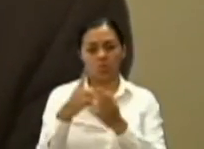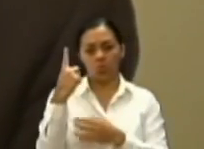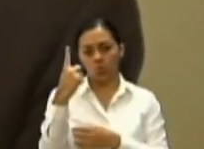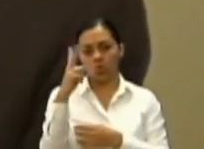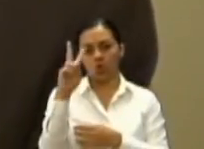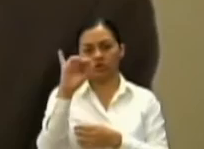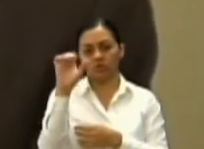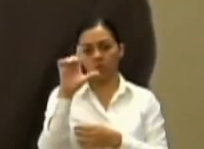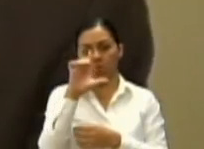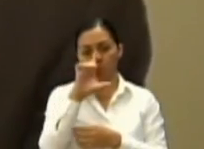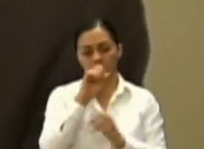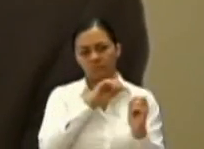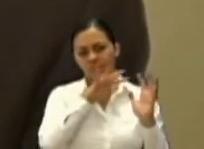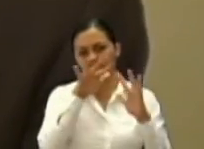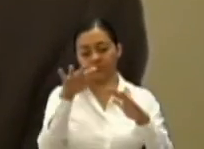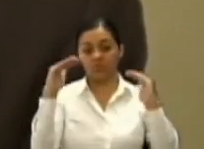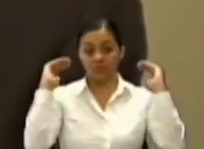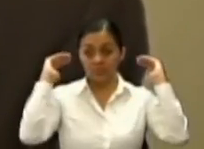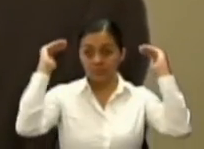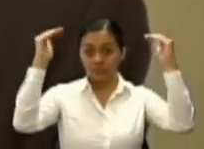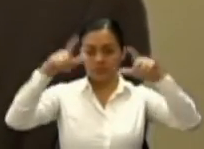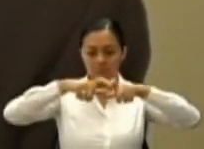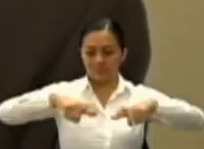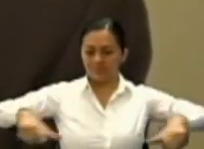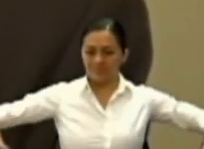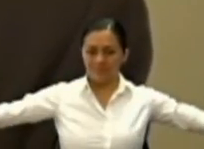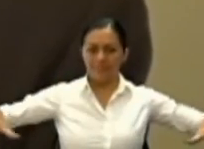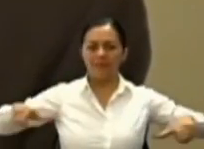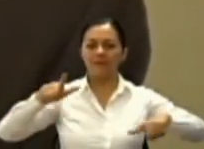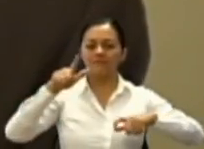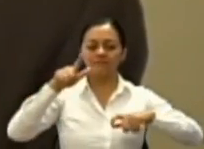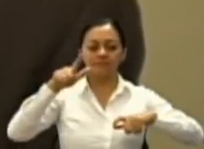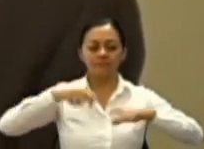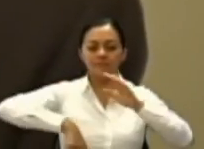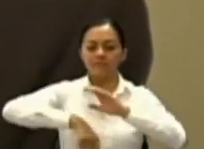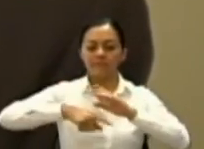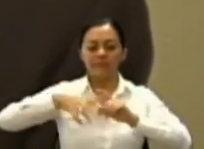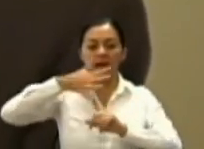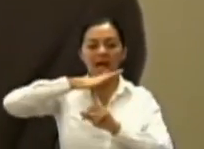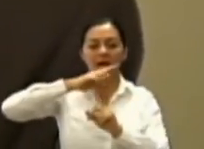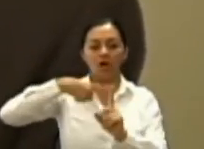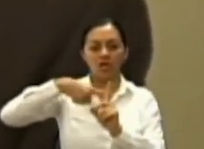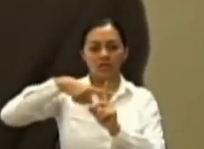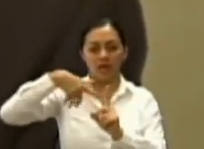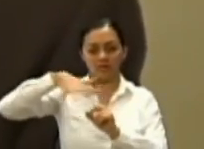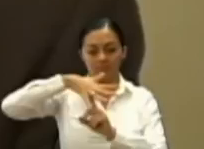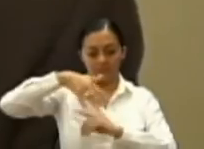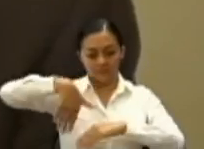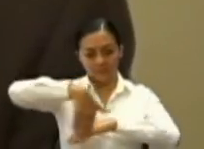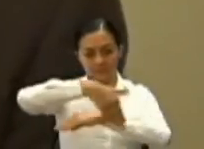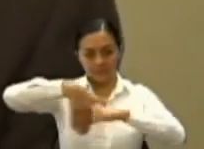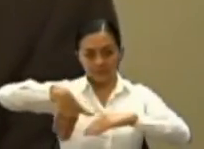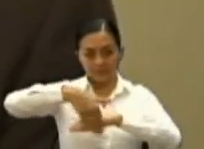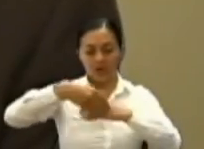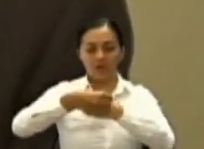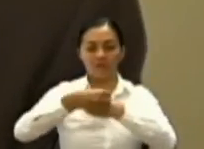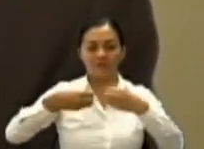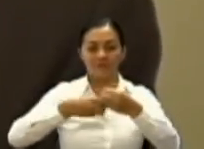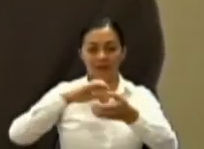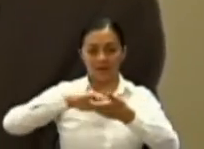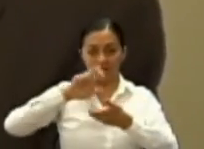julio repletar las giras porque la podemos respetar ya lo hemos hecho otras veces para mostrar que somos más y dijimos no vale la pena la gente está cansada